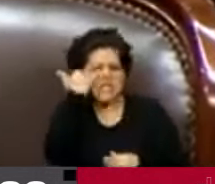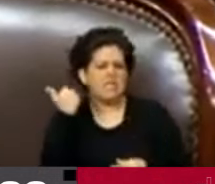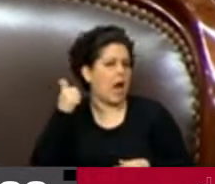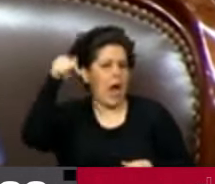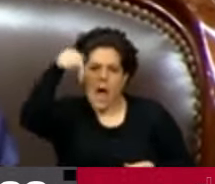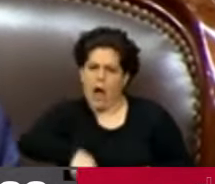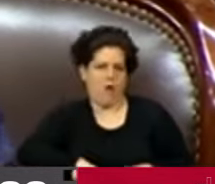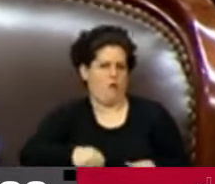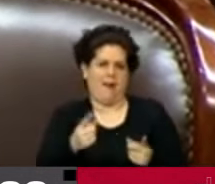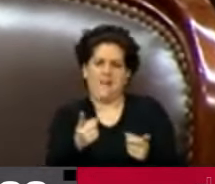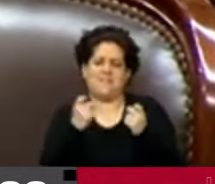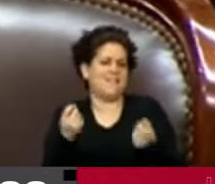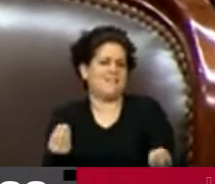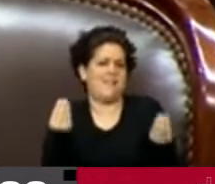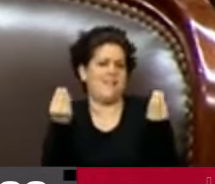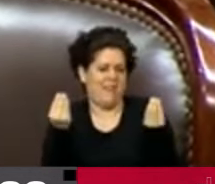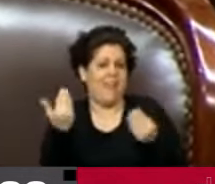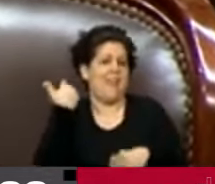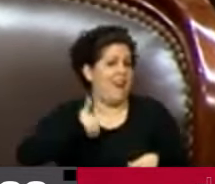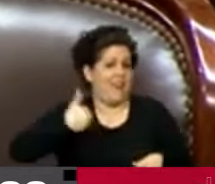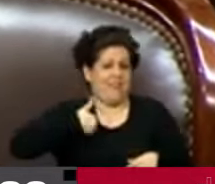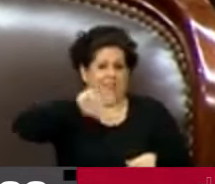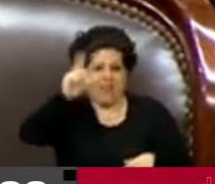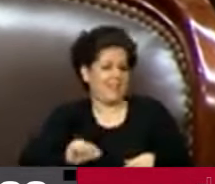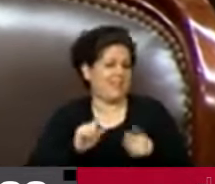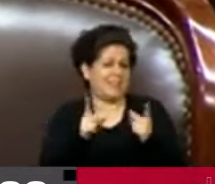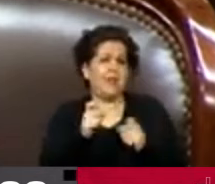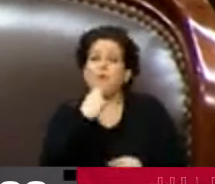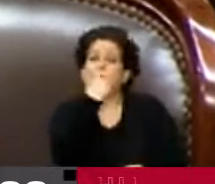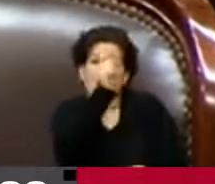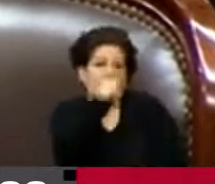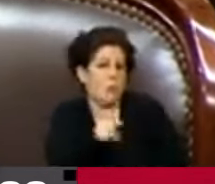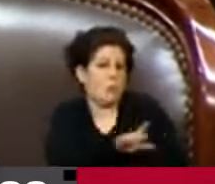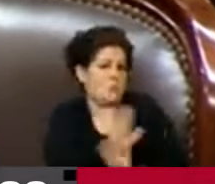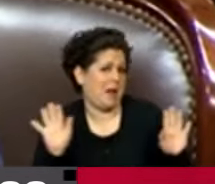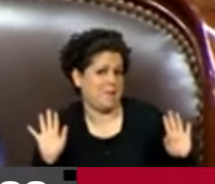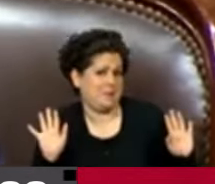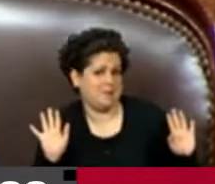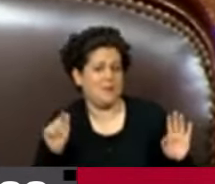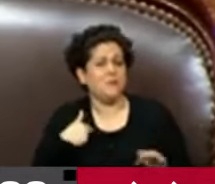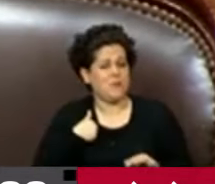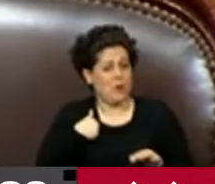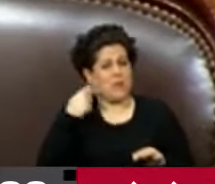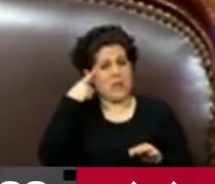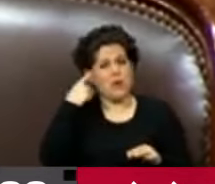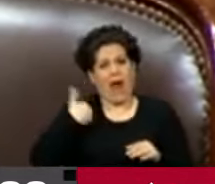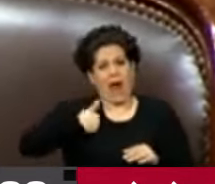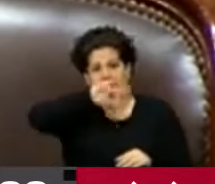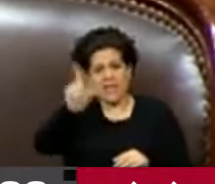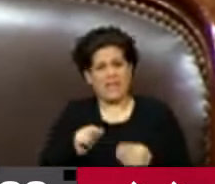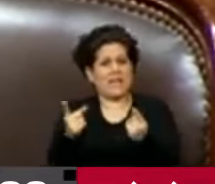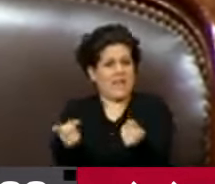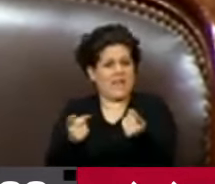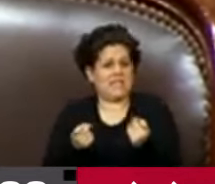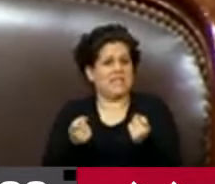imperiosamente... La Argentina está... Es una pregunta. La Argentina está necesitando